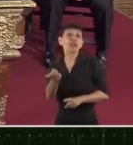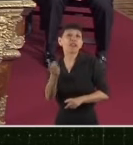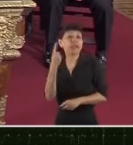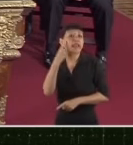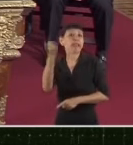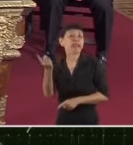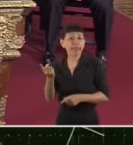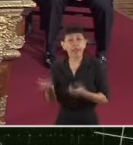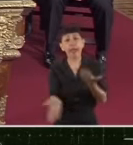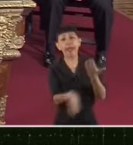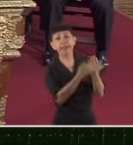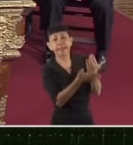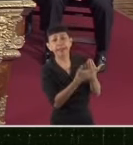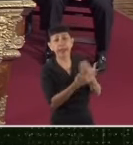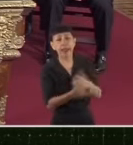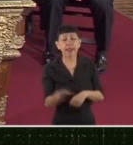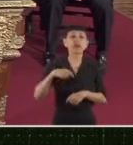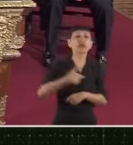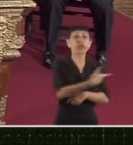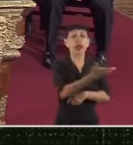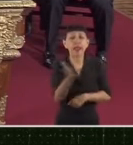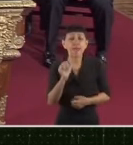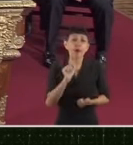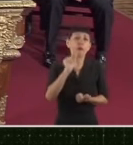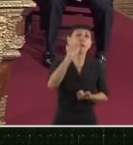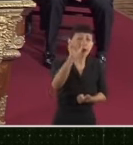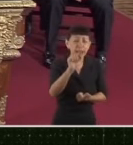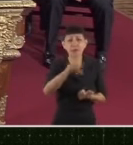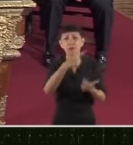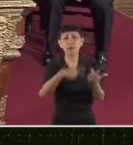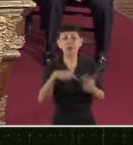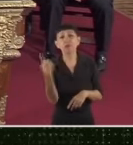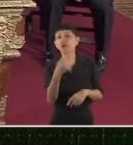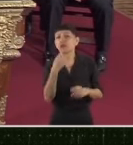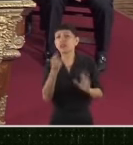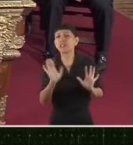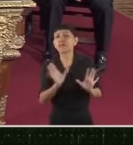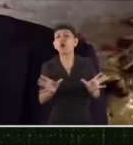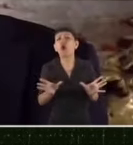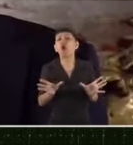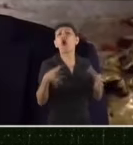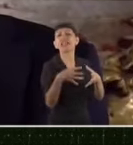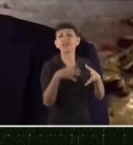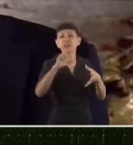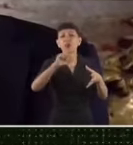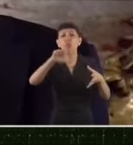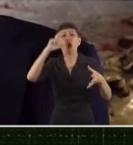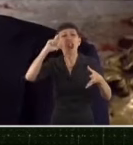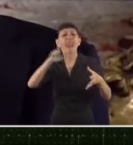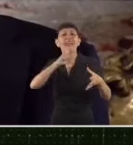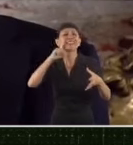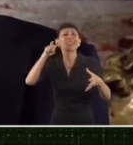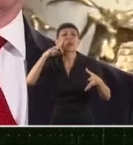bueno, como bien decías, lo que hicimos con la Coordinadora Nacional de Televisoras Alternativas fue presentar una medida cautelar